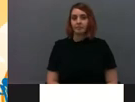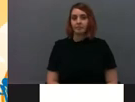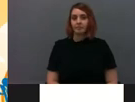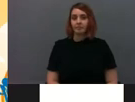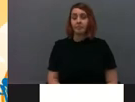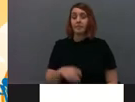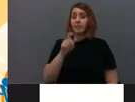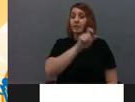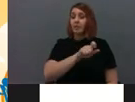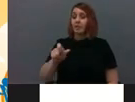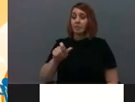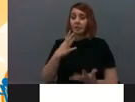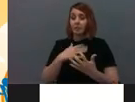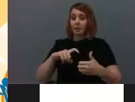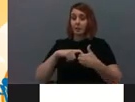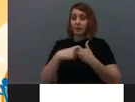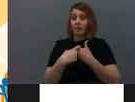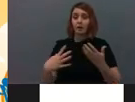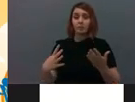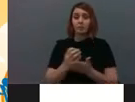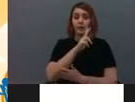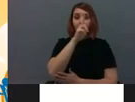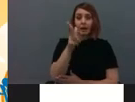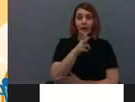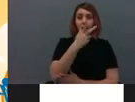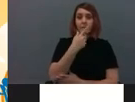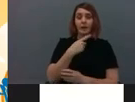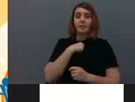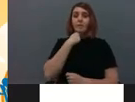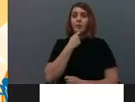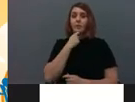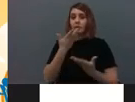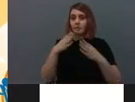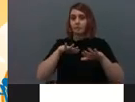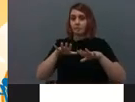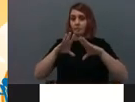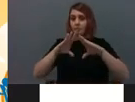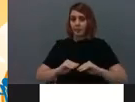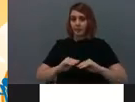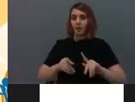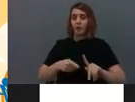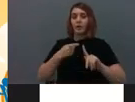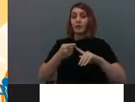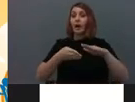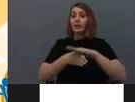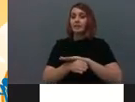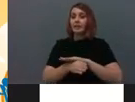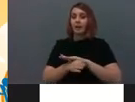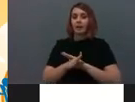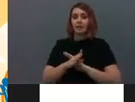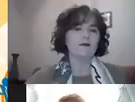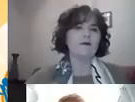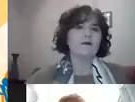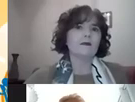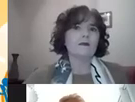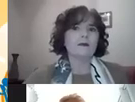Todas las personas tenéis la cámara y el micrófono desactivado. Como medidas de accesibilidad, durante todo el seminario